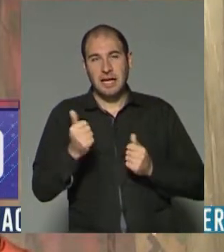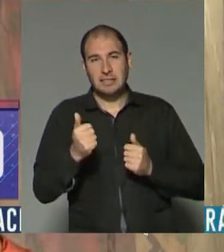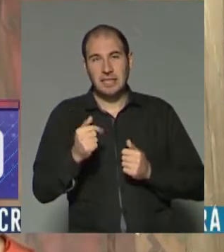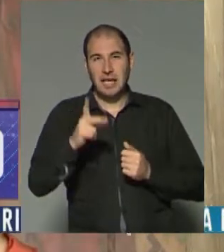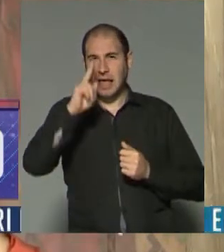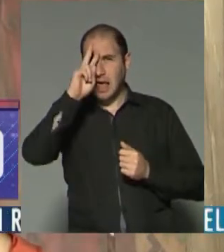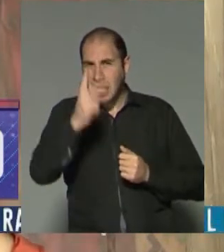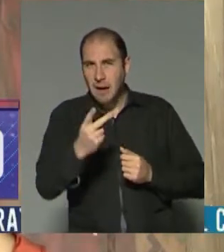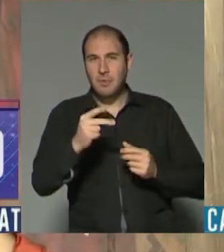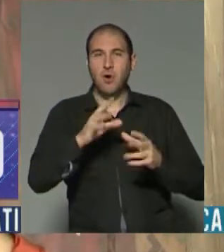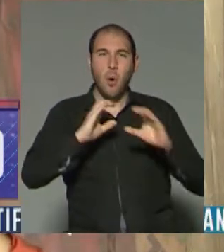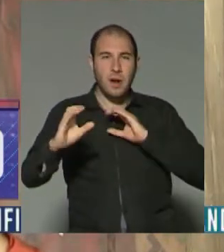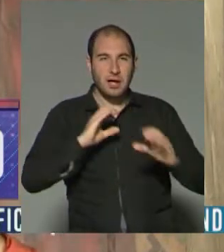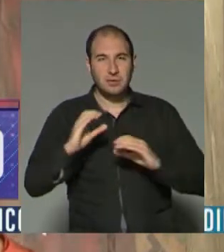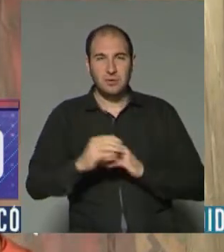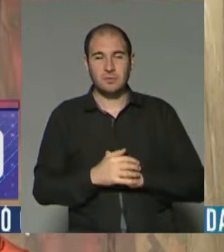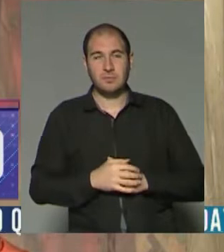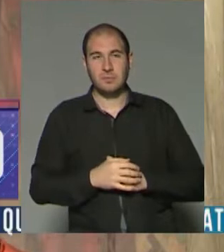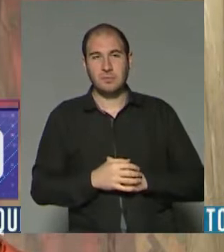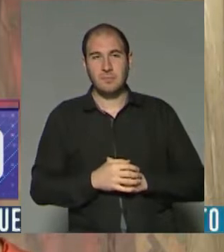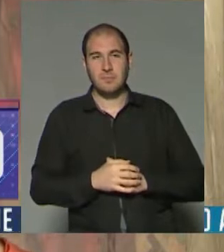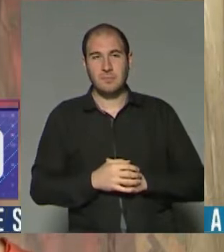de paradigma a nivel comunicacional en el cual,